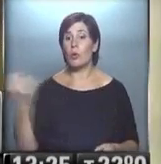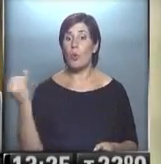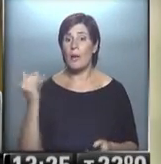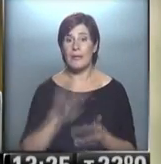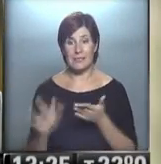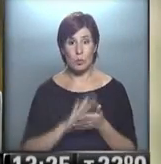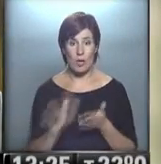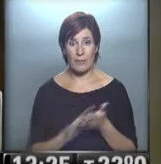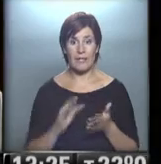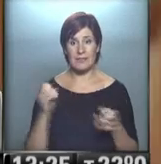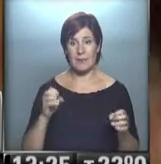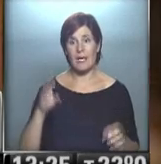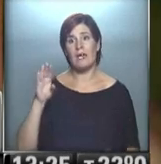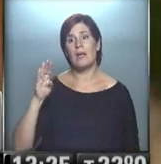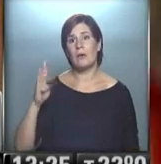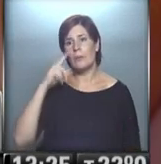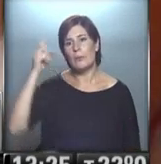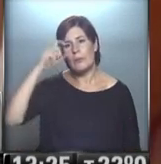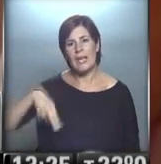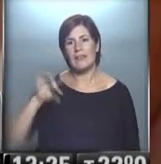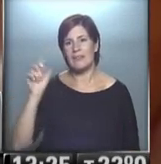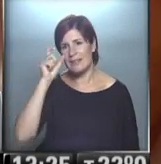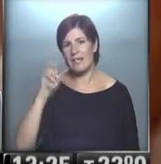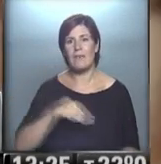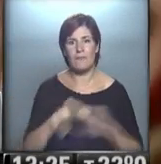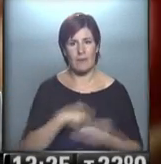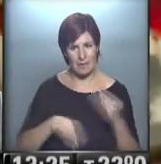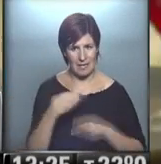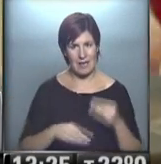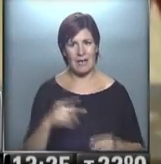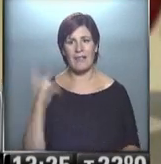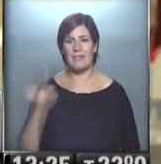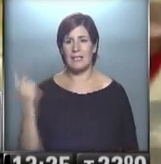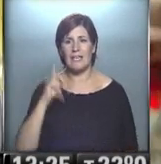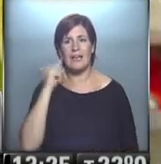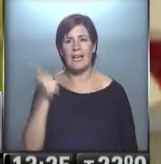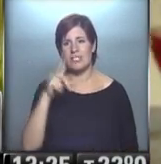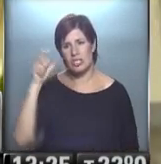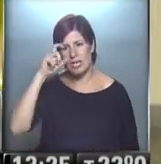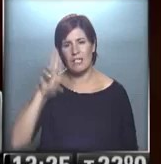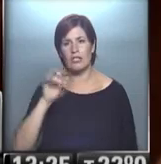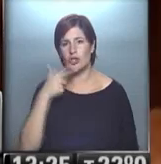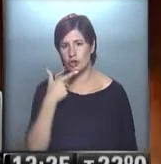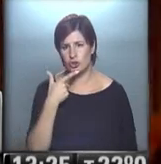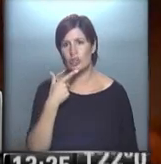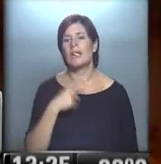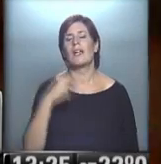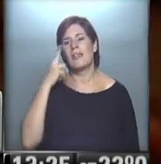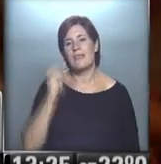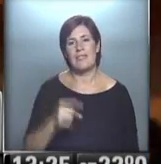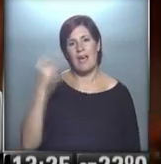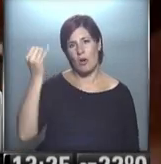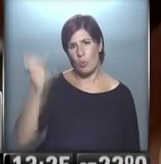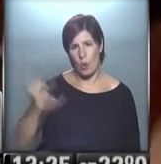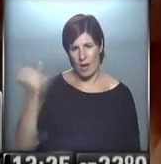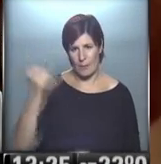familia que es dirigida por Jorge gallero llega el jueves es el día del estreno de bien de familia interpretada por Susana